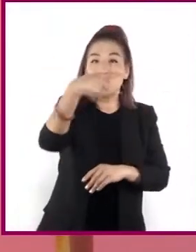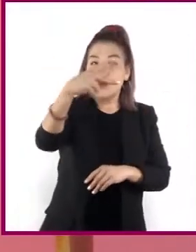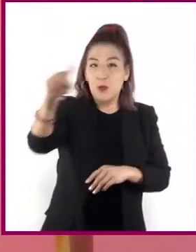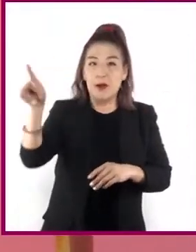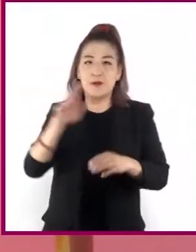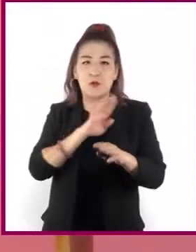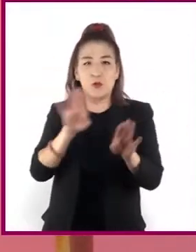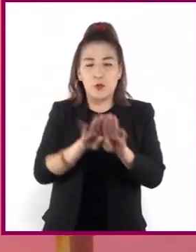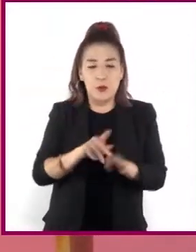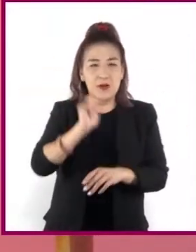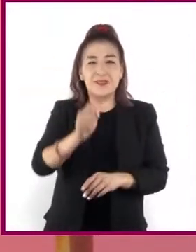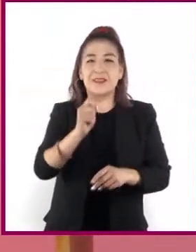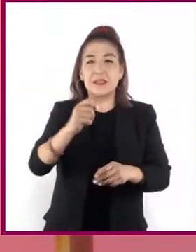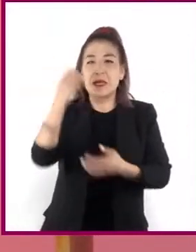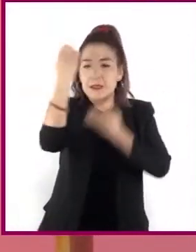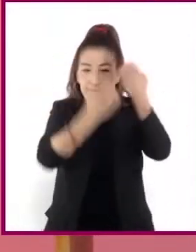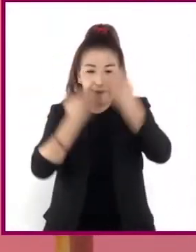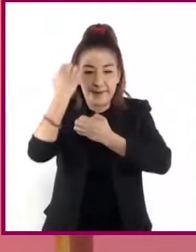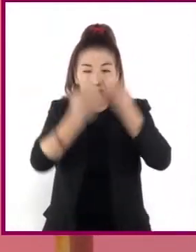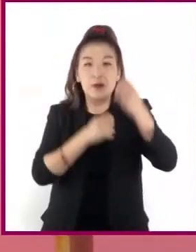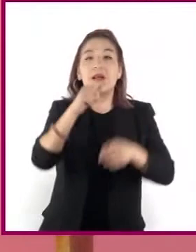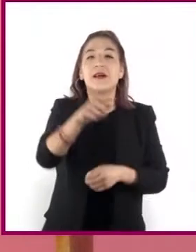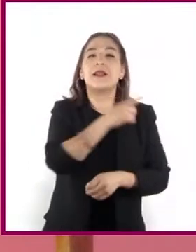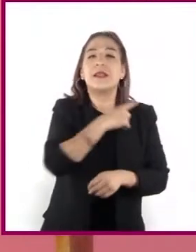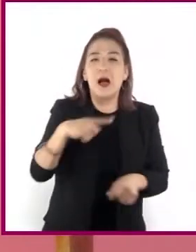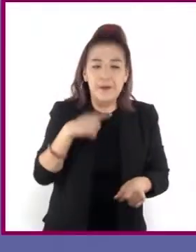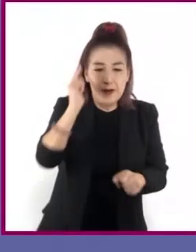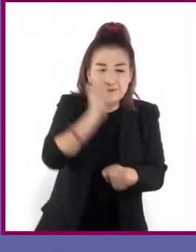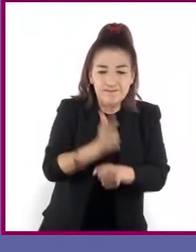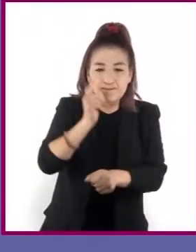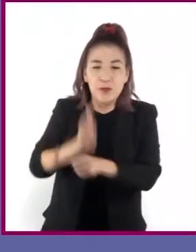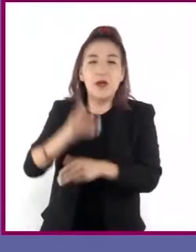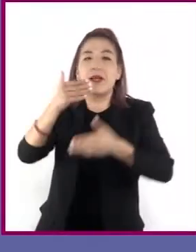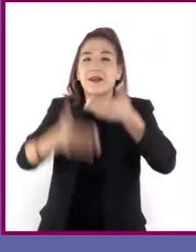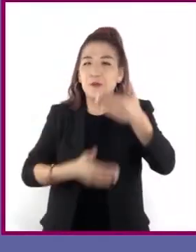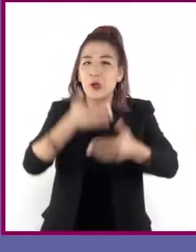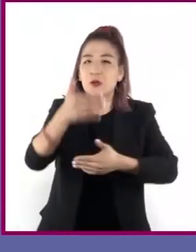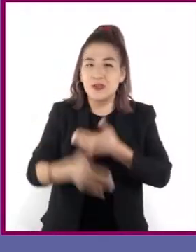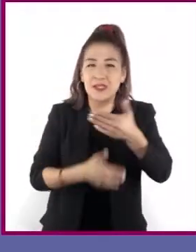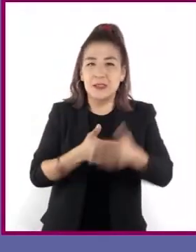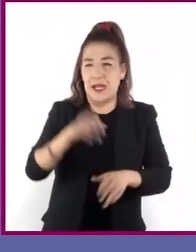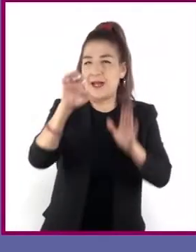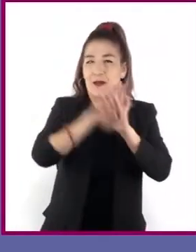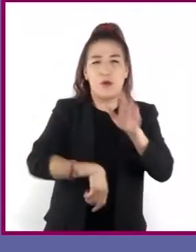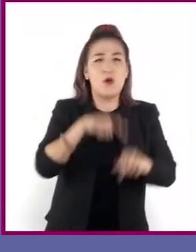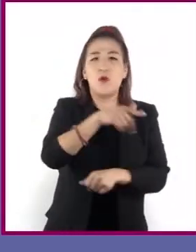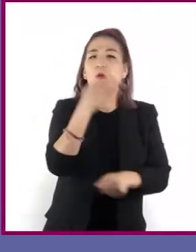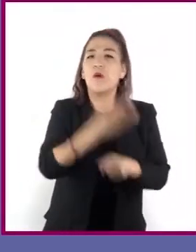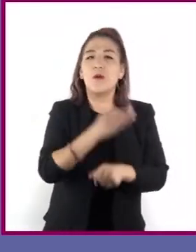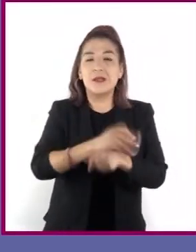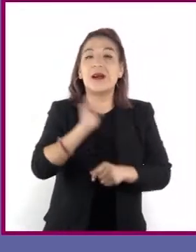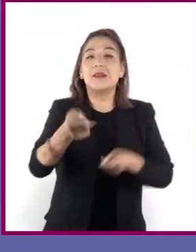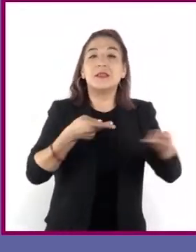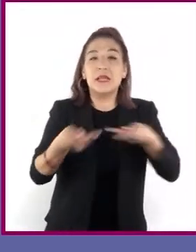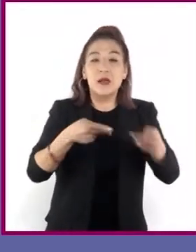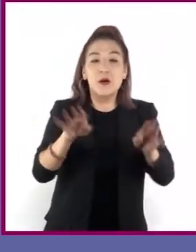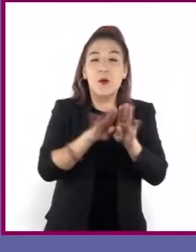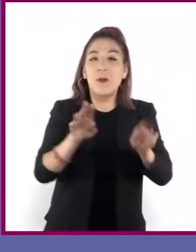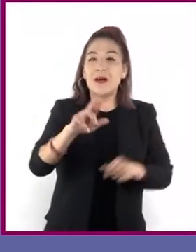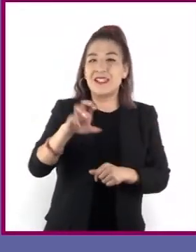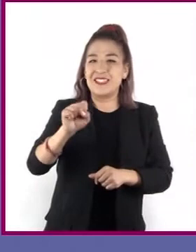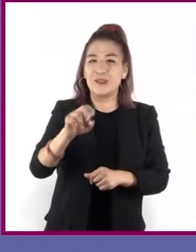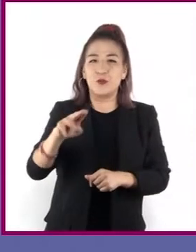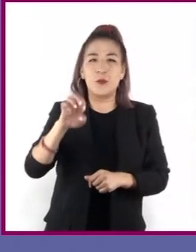escritos, deben considerar los distintos momentos del proceso. En este caso, por ejemplo, la elaboración de un